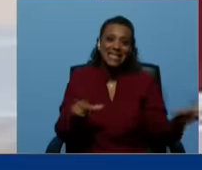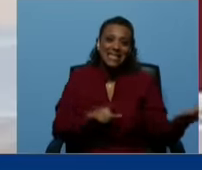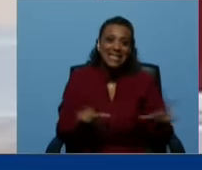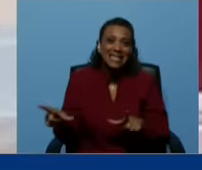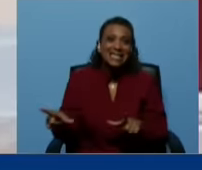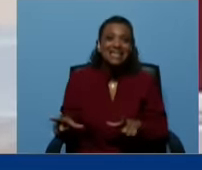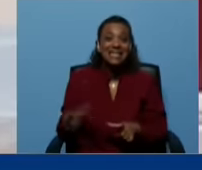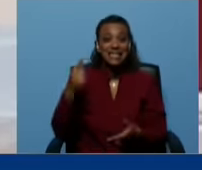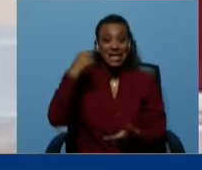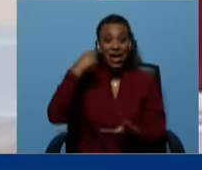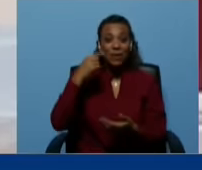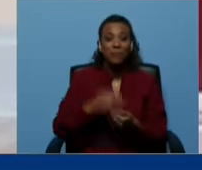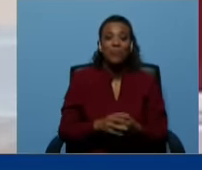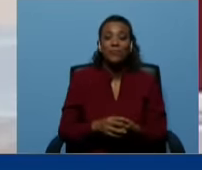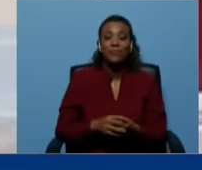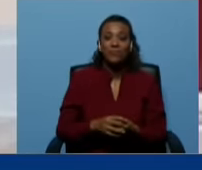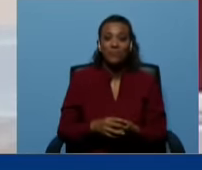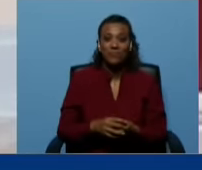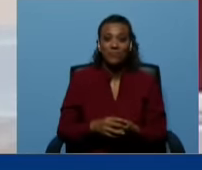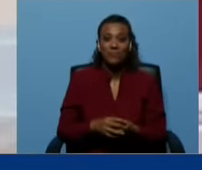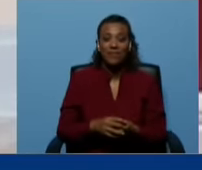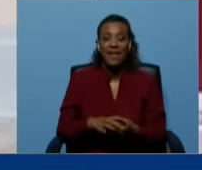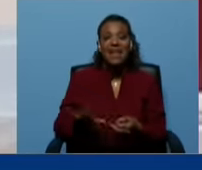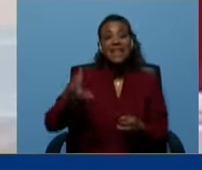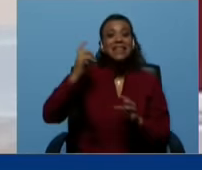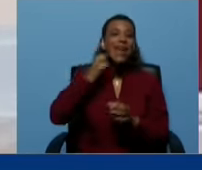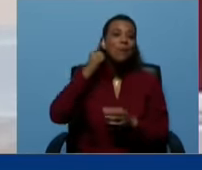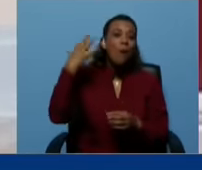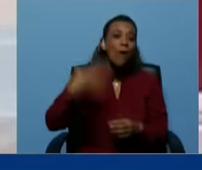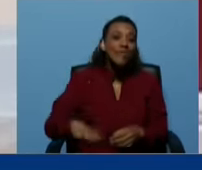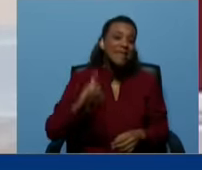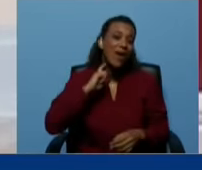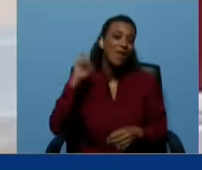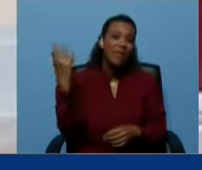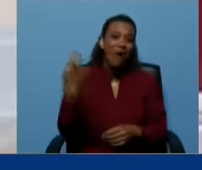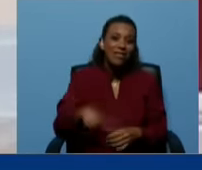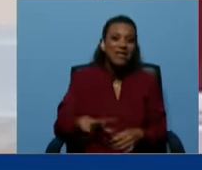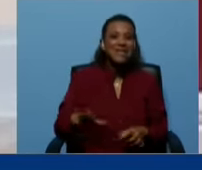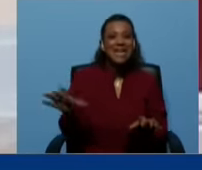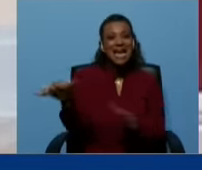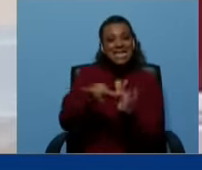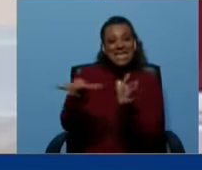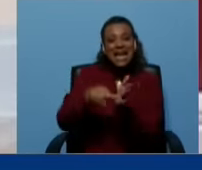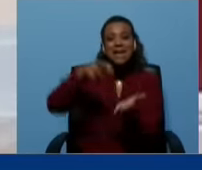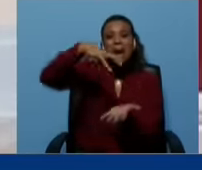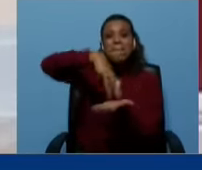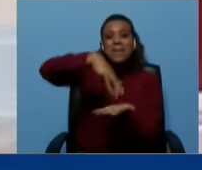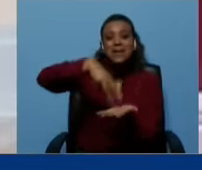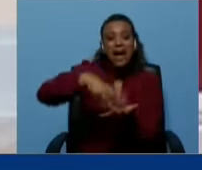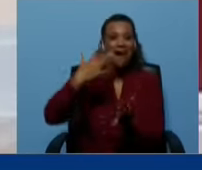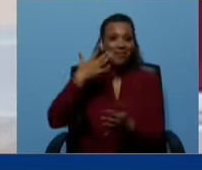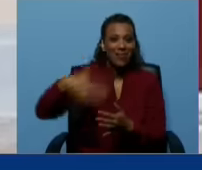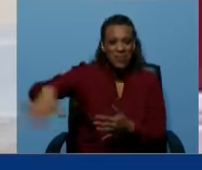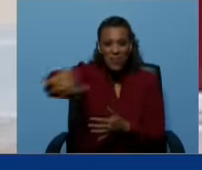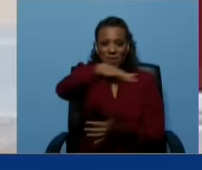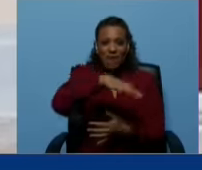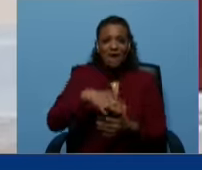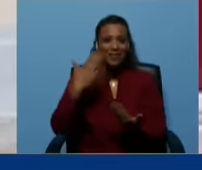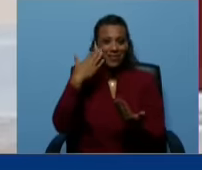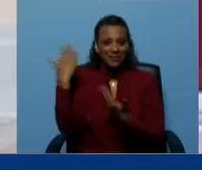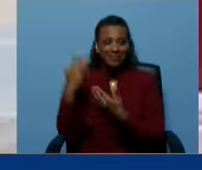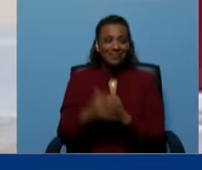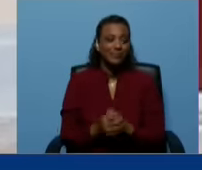Este viene del Guarayra Repano, hacia el lado de Guatire, arriba. De Mirandino, este café Mirandino.